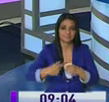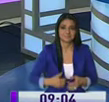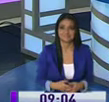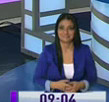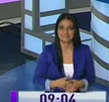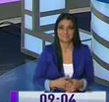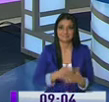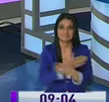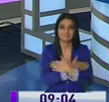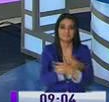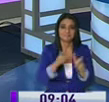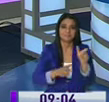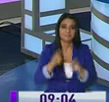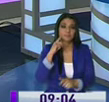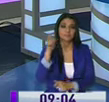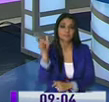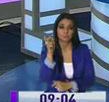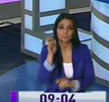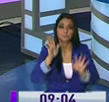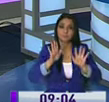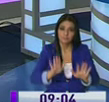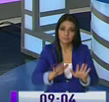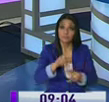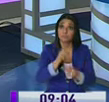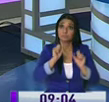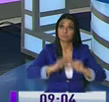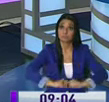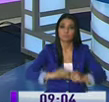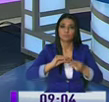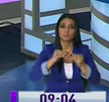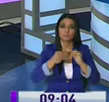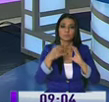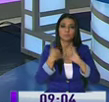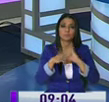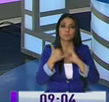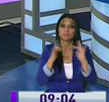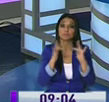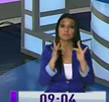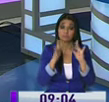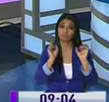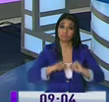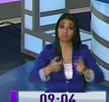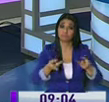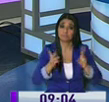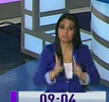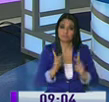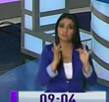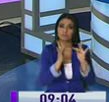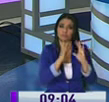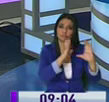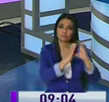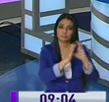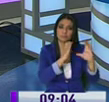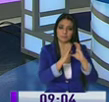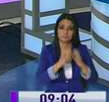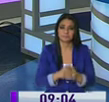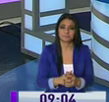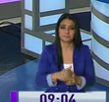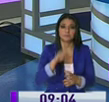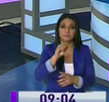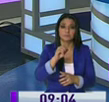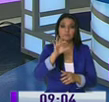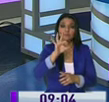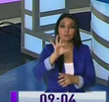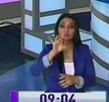para nuestros radioescuchas como siempre ponemos a disposición de ustedes el número de contacto para que también sean parte del noticiero de la comunidad del 0 9